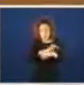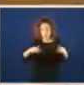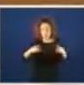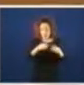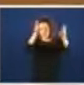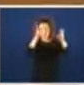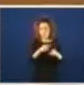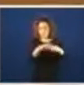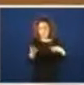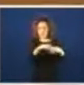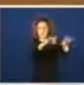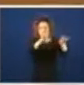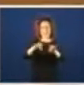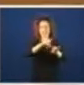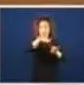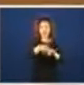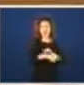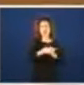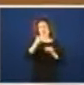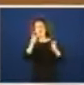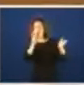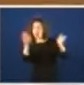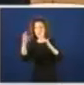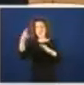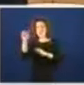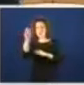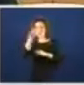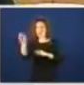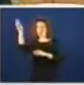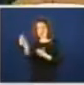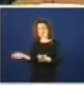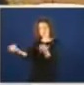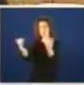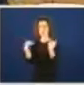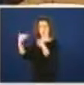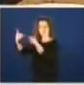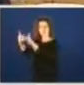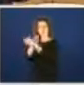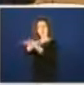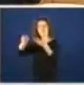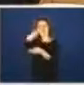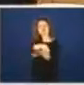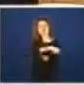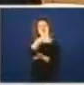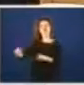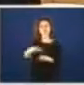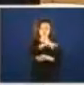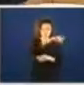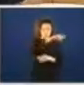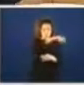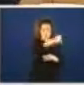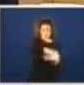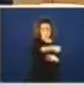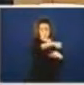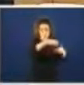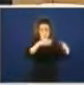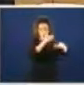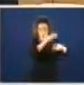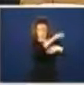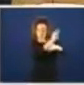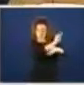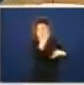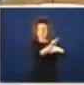Cando o señor Crespo Estaba en Portos de Galiza Vostede como presidente do Partido Popular de Galiza Non ten a